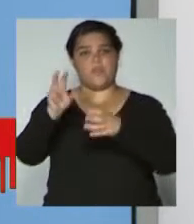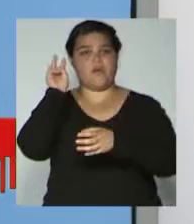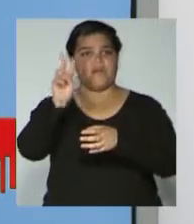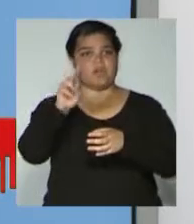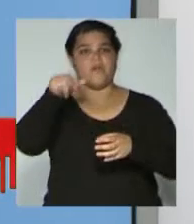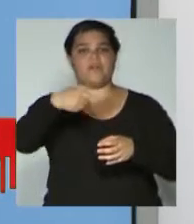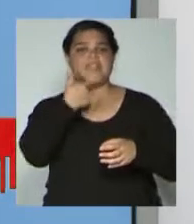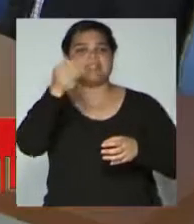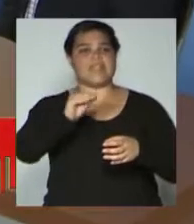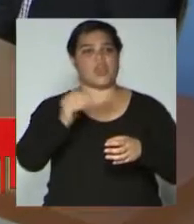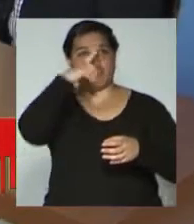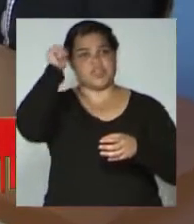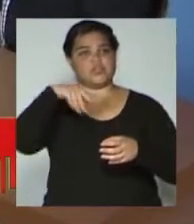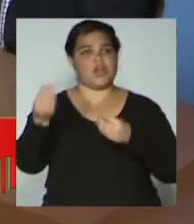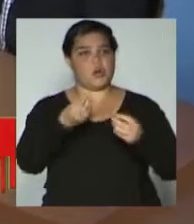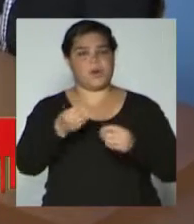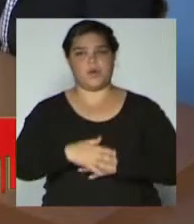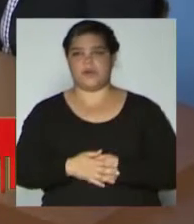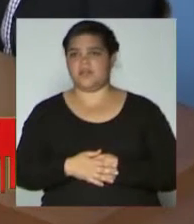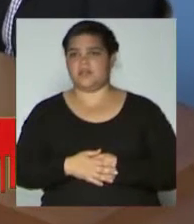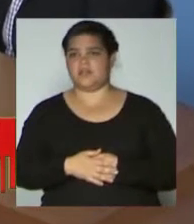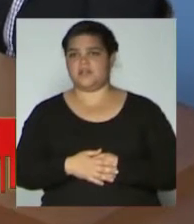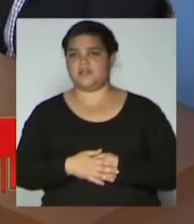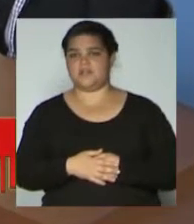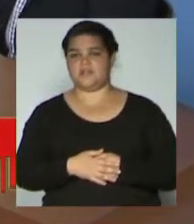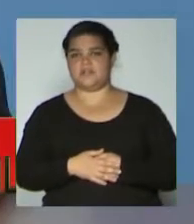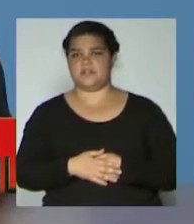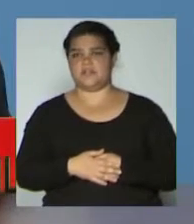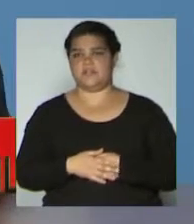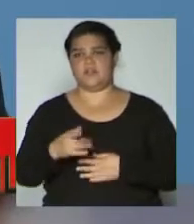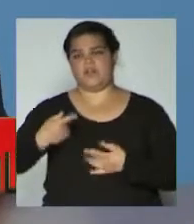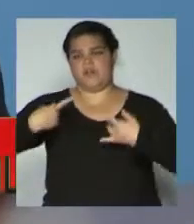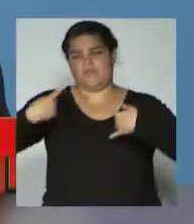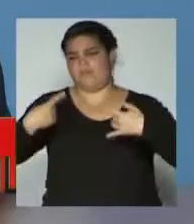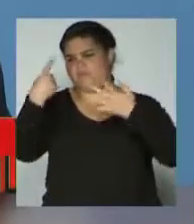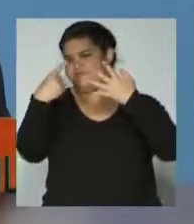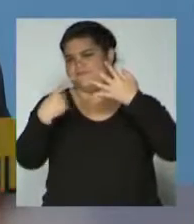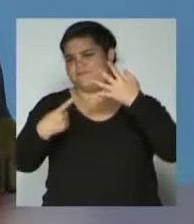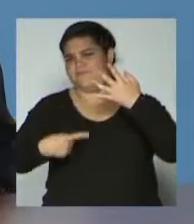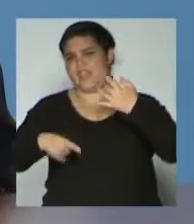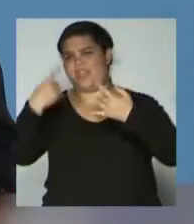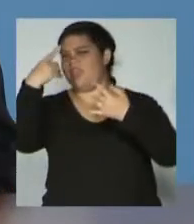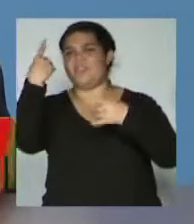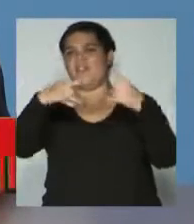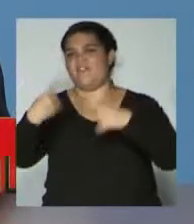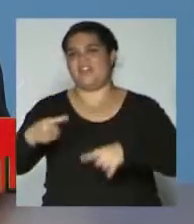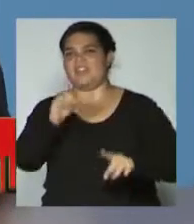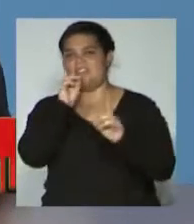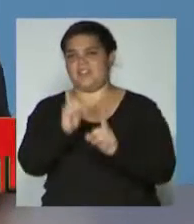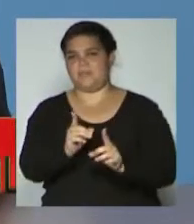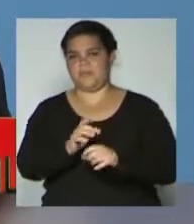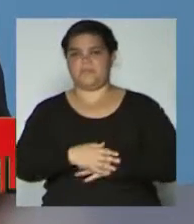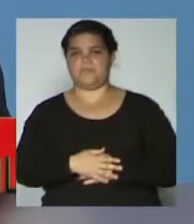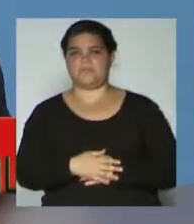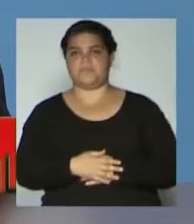candidato a senador nacional. Bueno, desde luego que son muchas y variadas, ¿no? Nosotros estamos poniendo el